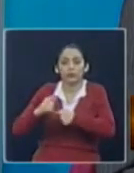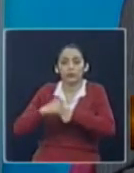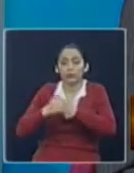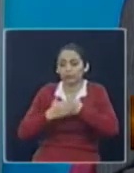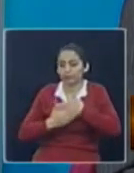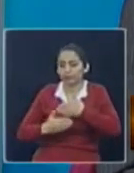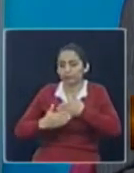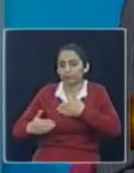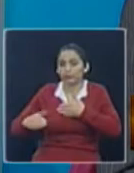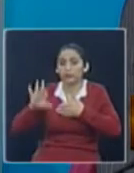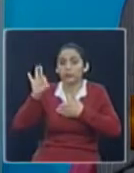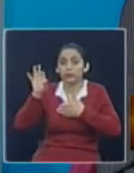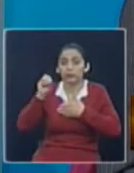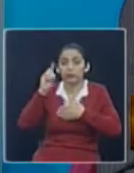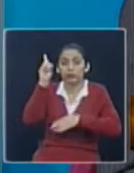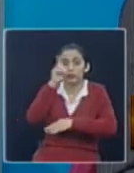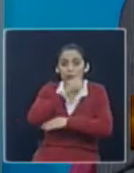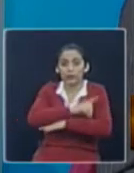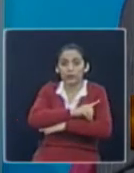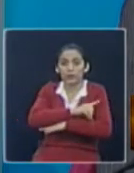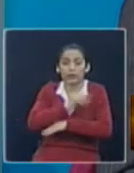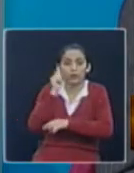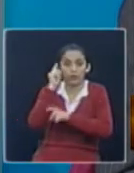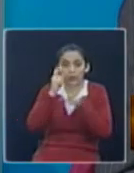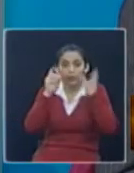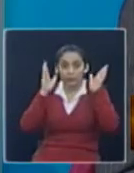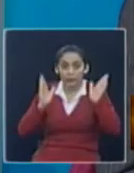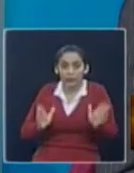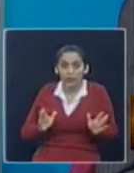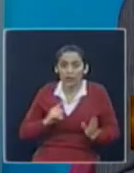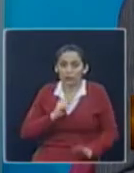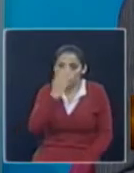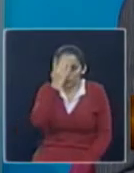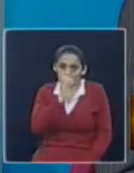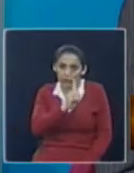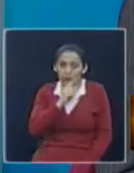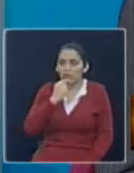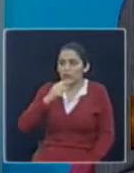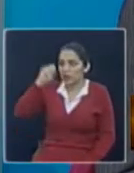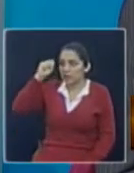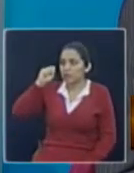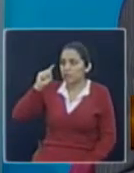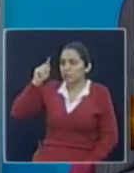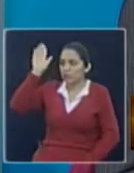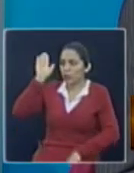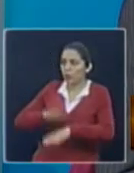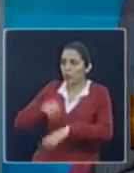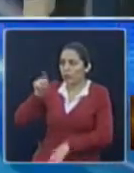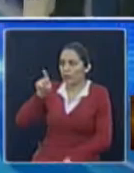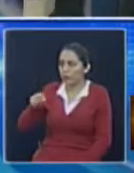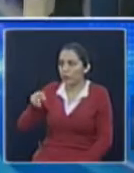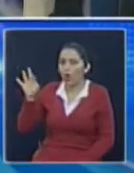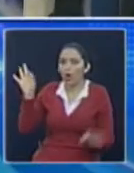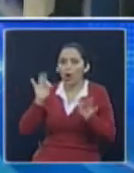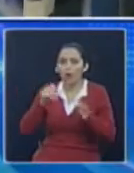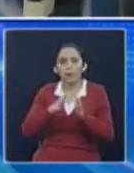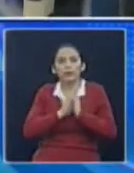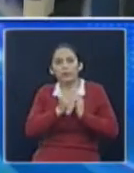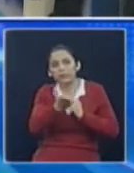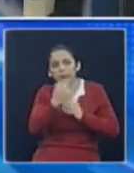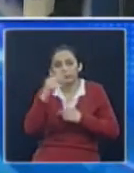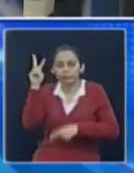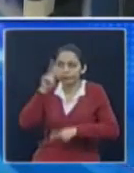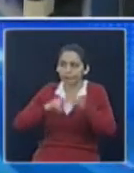puede abstenerse de acusar o puede pedir dictamen acusatorio. Ahora, hay quienes